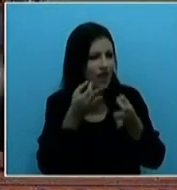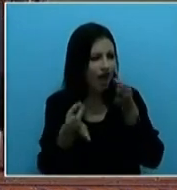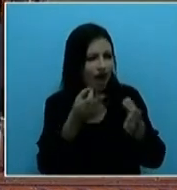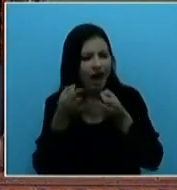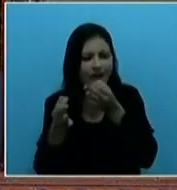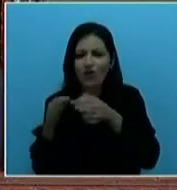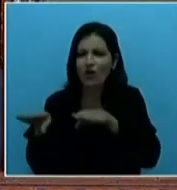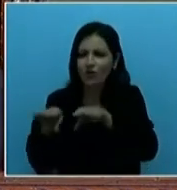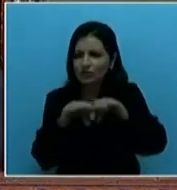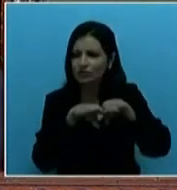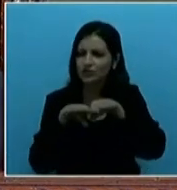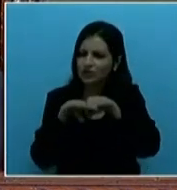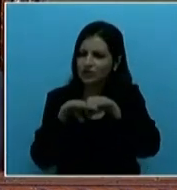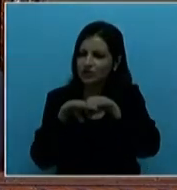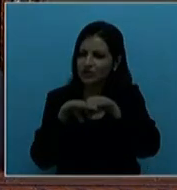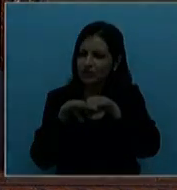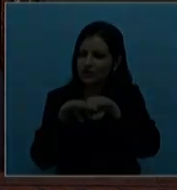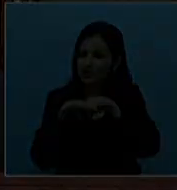de todos los santafesinos